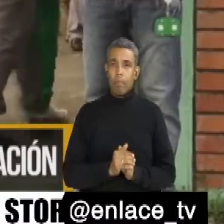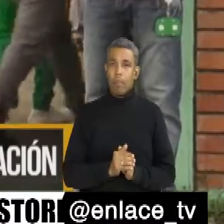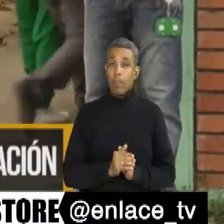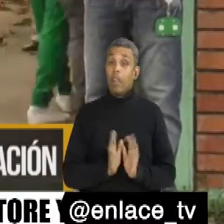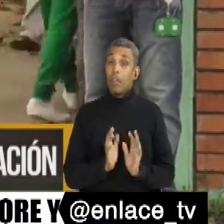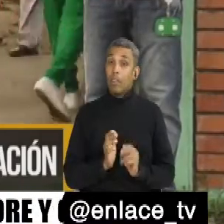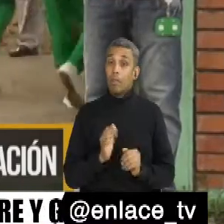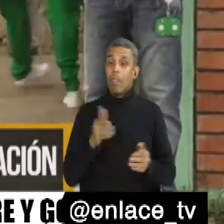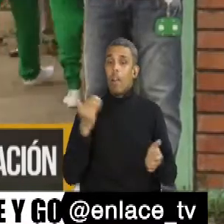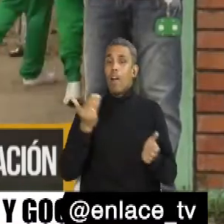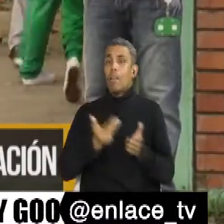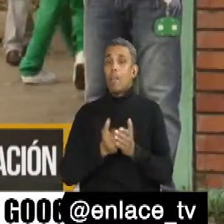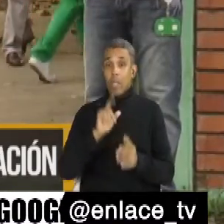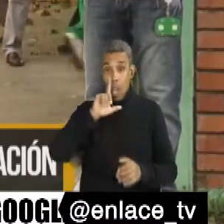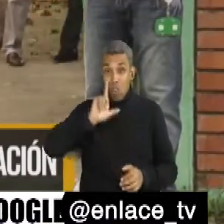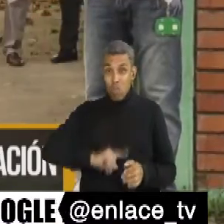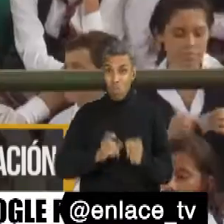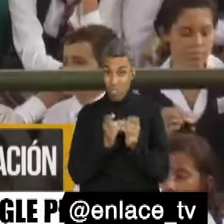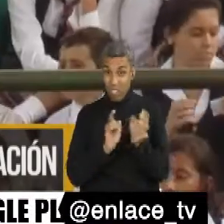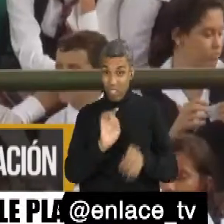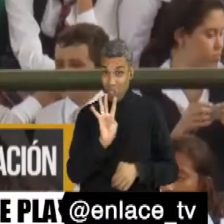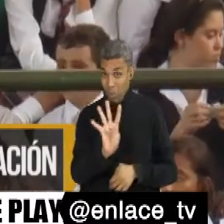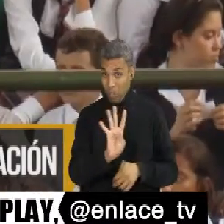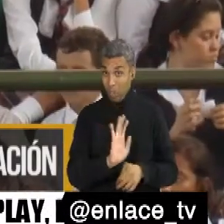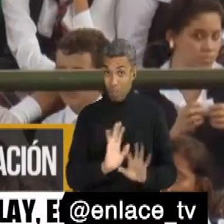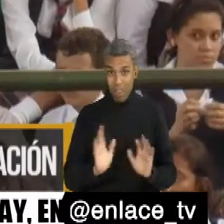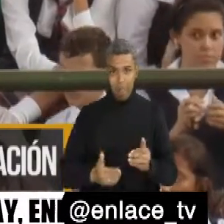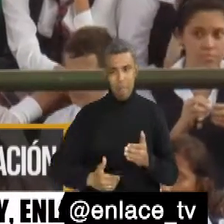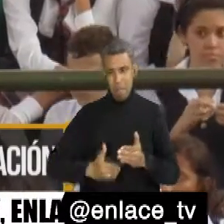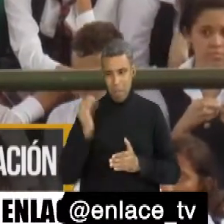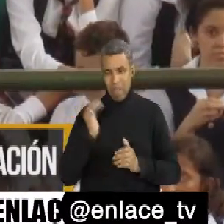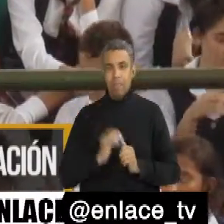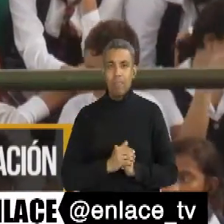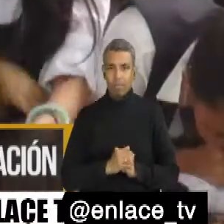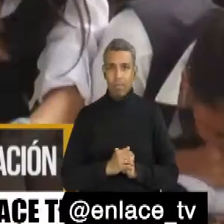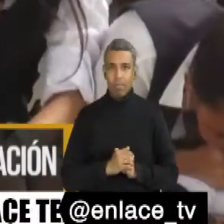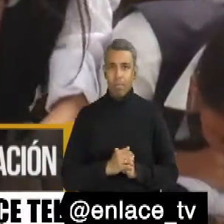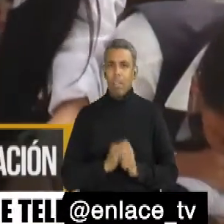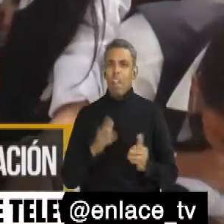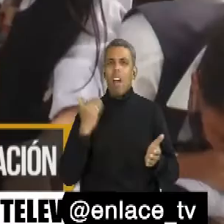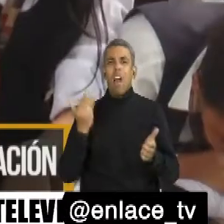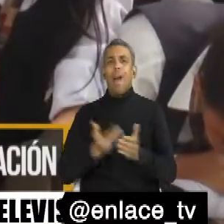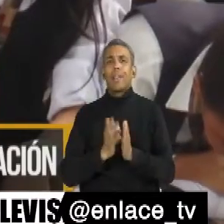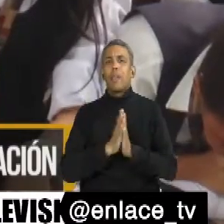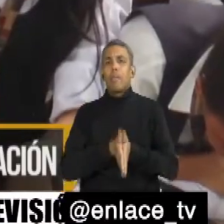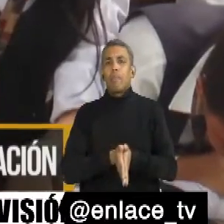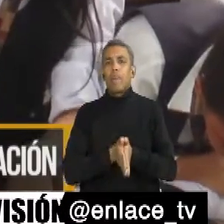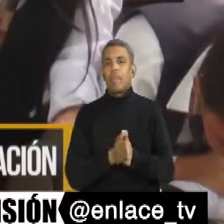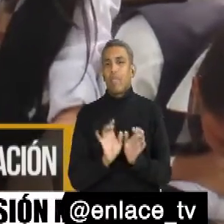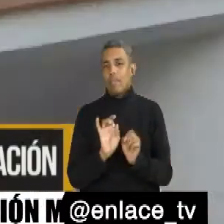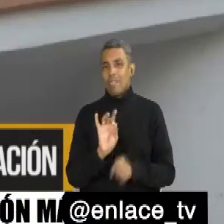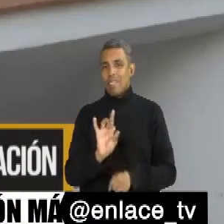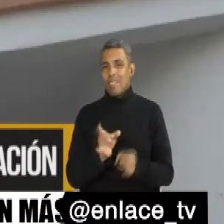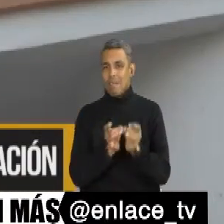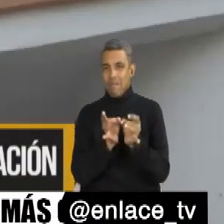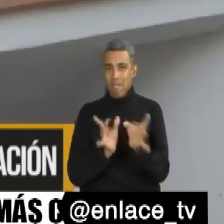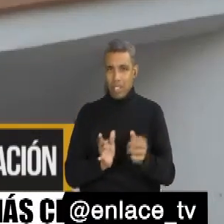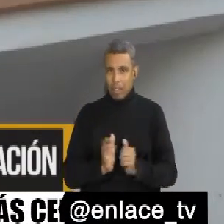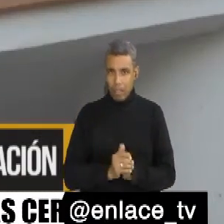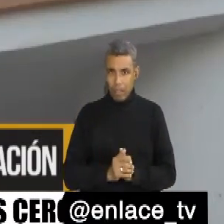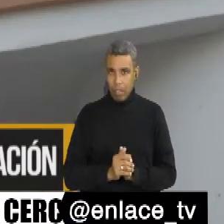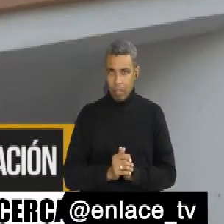colegios oficiales, de aprobarse esta propuesta, salgan a vacaciones el 15 de diciembre y los 1.400 docentes continuarían